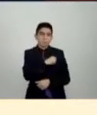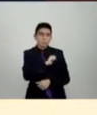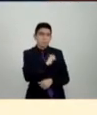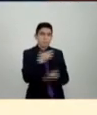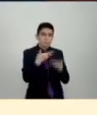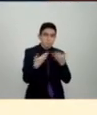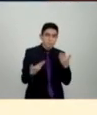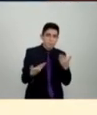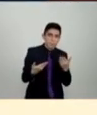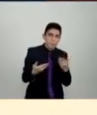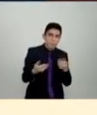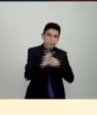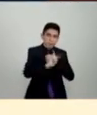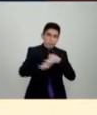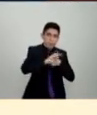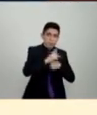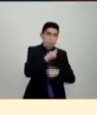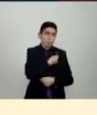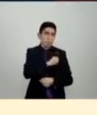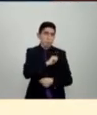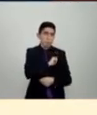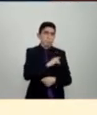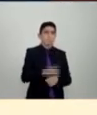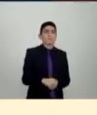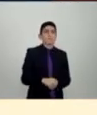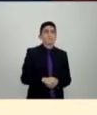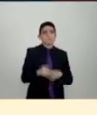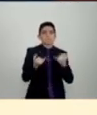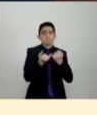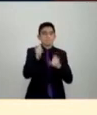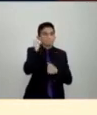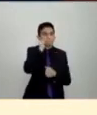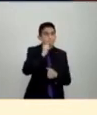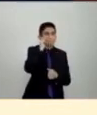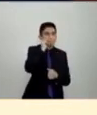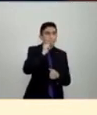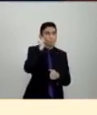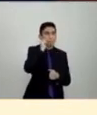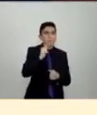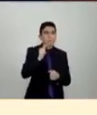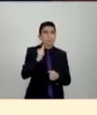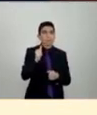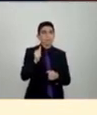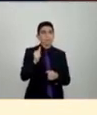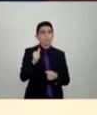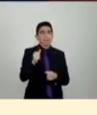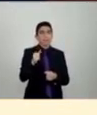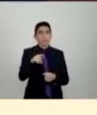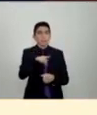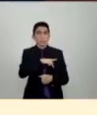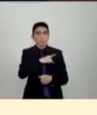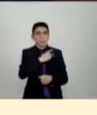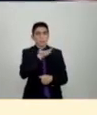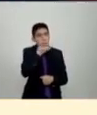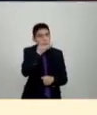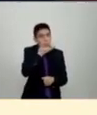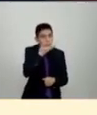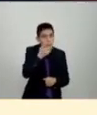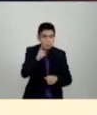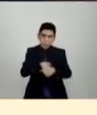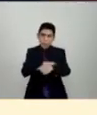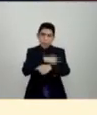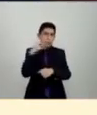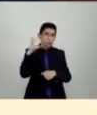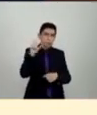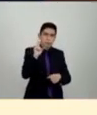con España, pues ha sido siempre una de las, es que de hecho nuestra tradición no es muy larga. Y además encima